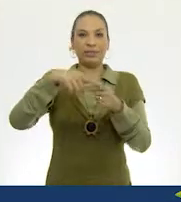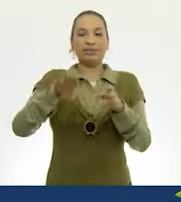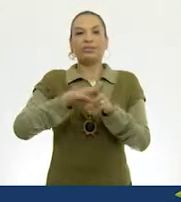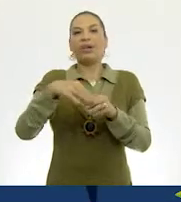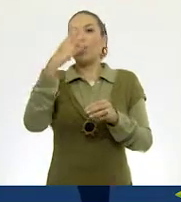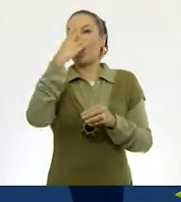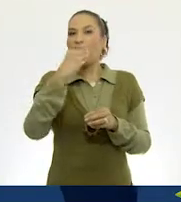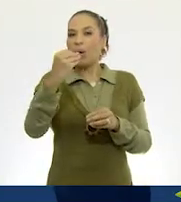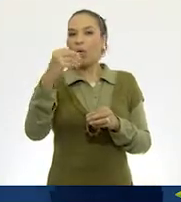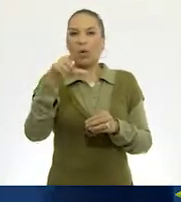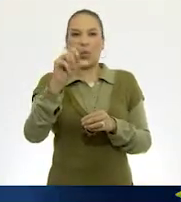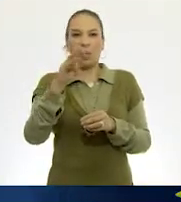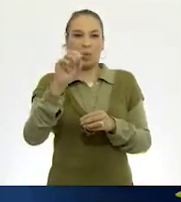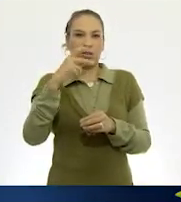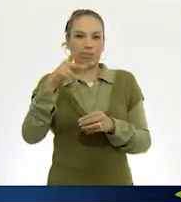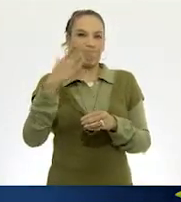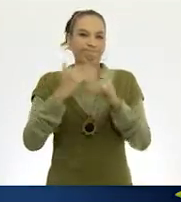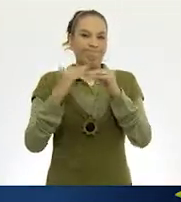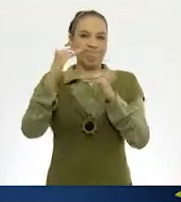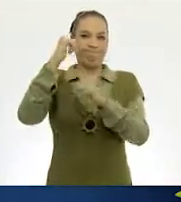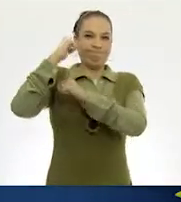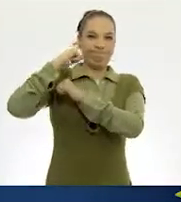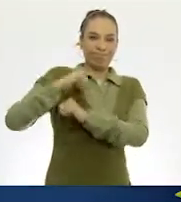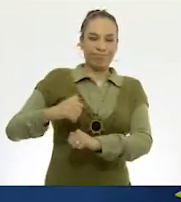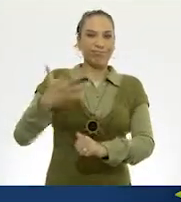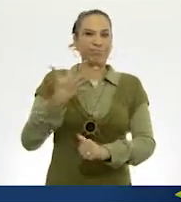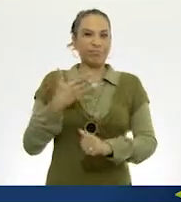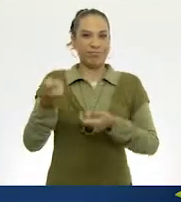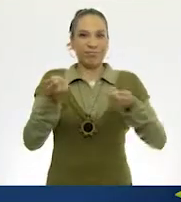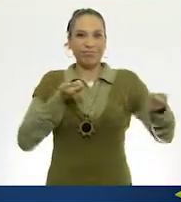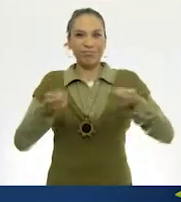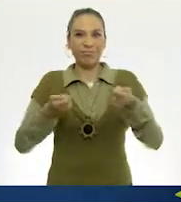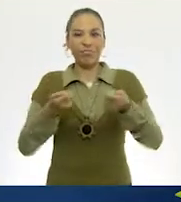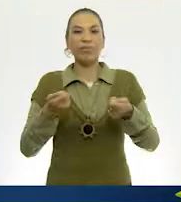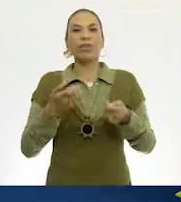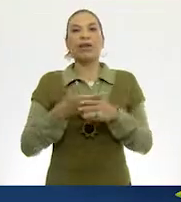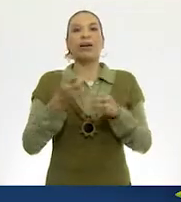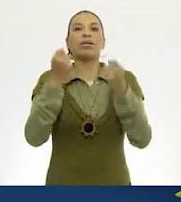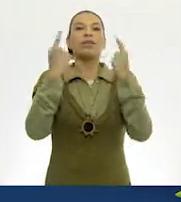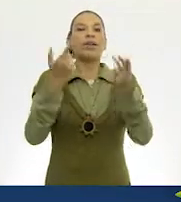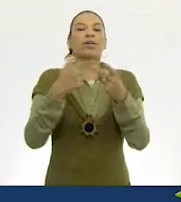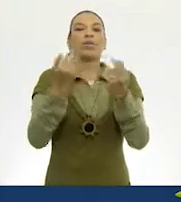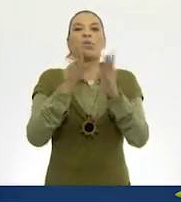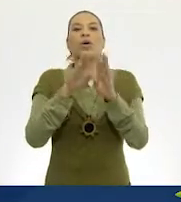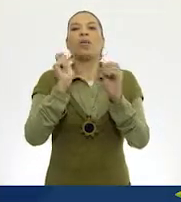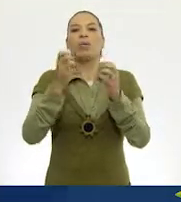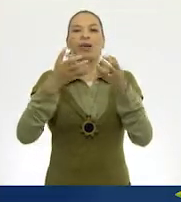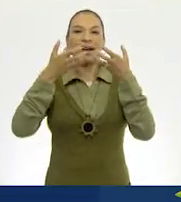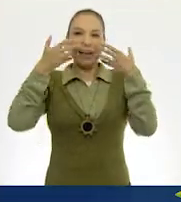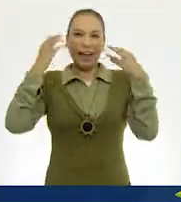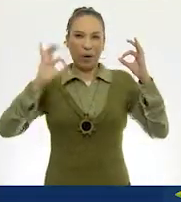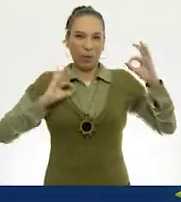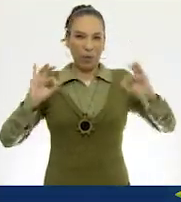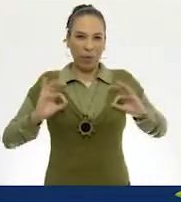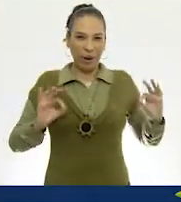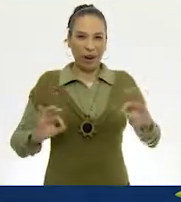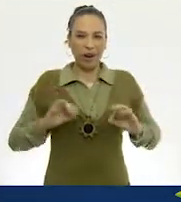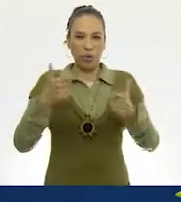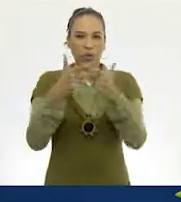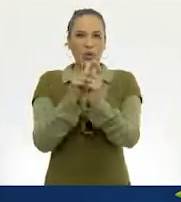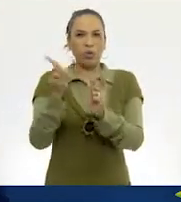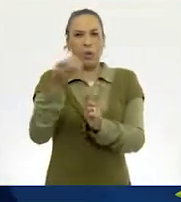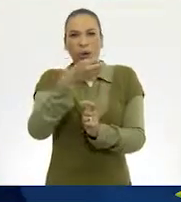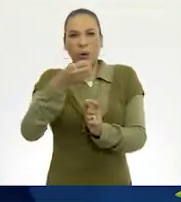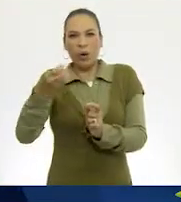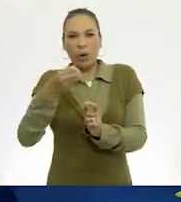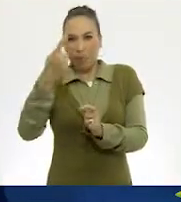lobos, porque por esas jerarquías que tenían, y admiraban mucho a los jaguares. Eran grupos muy organizados